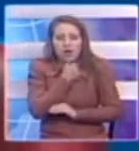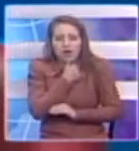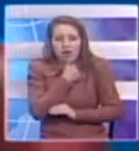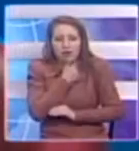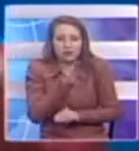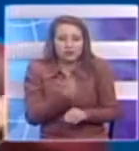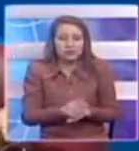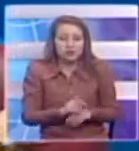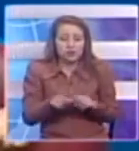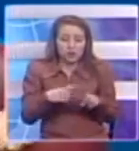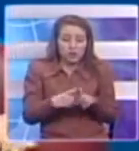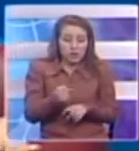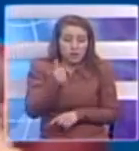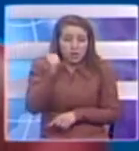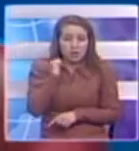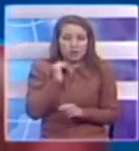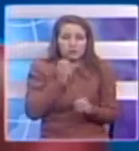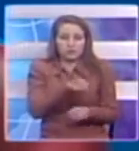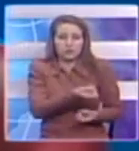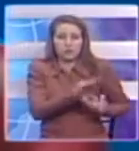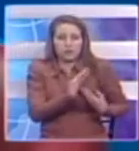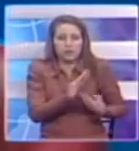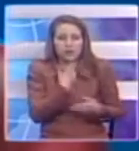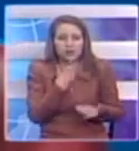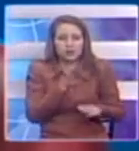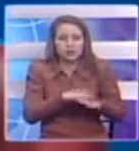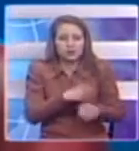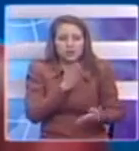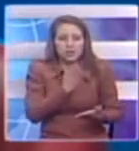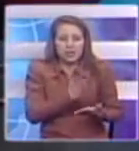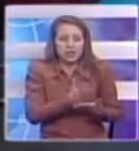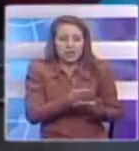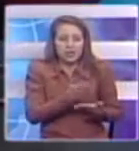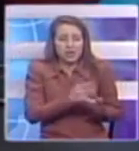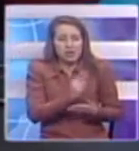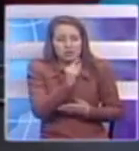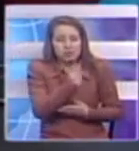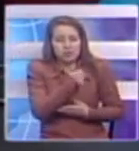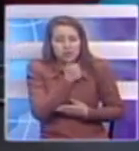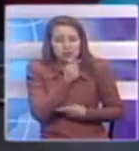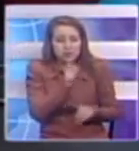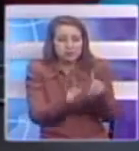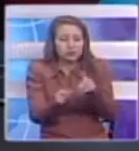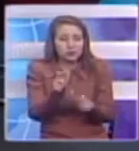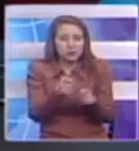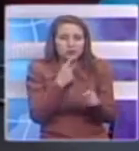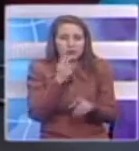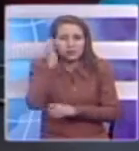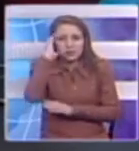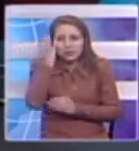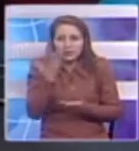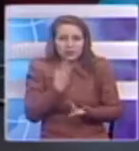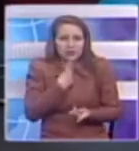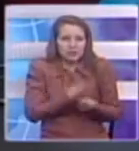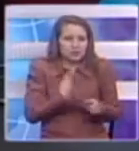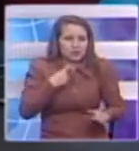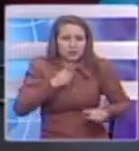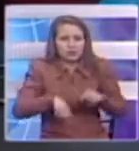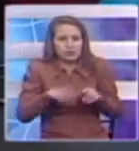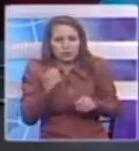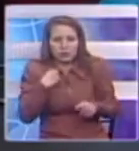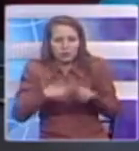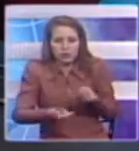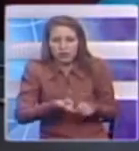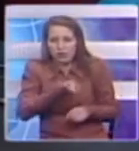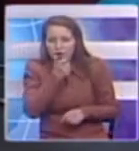cuando ayer nos comunicaron que había una escasez de agua, las personas se preocupan y dicen: no puedo